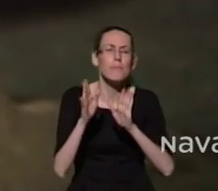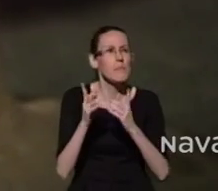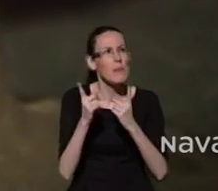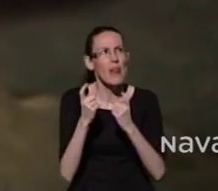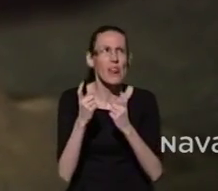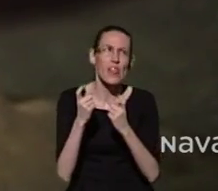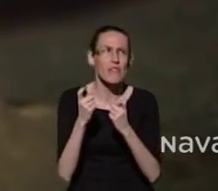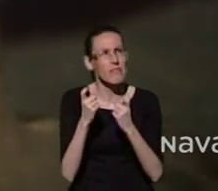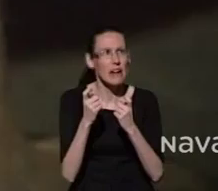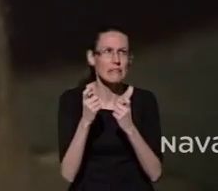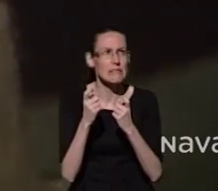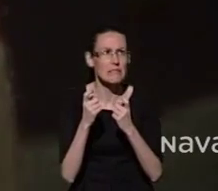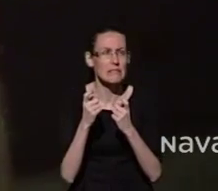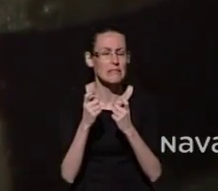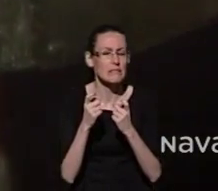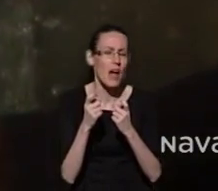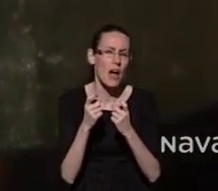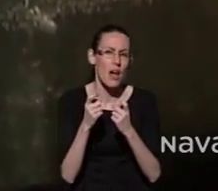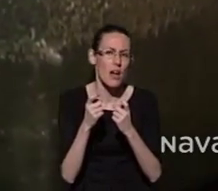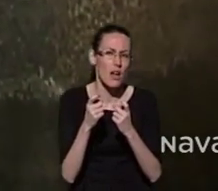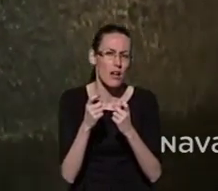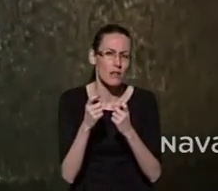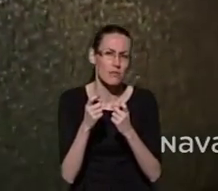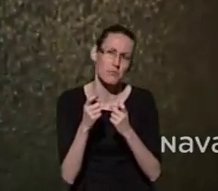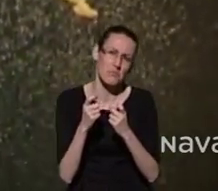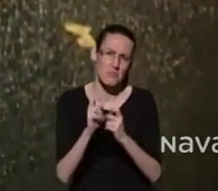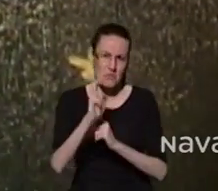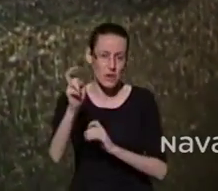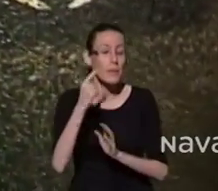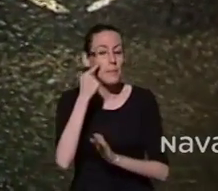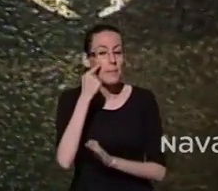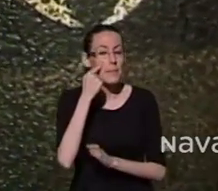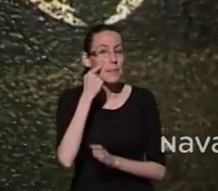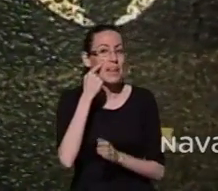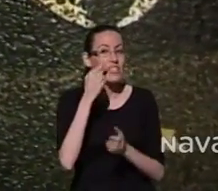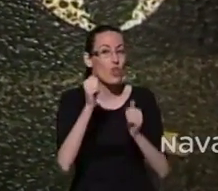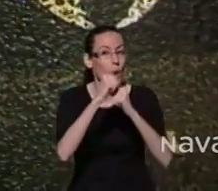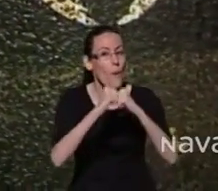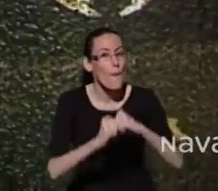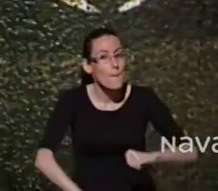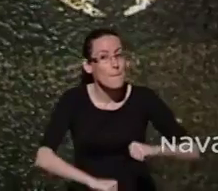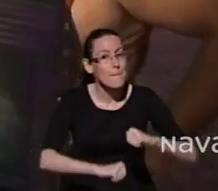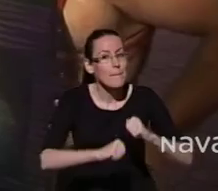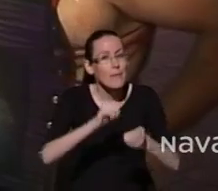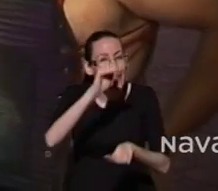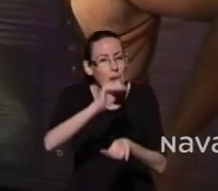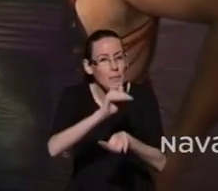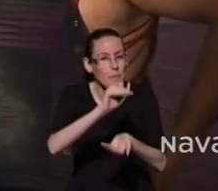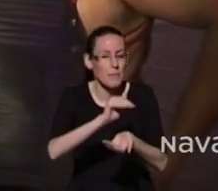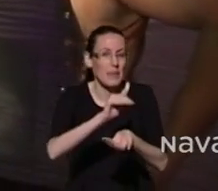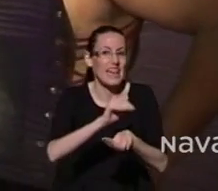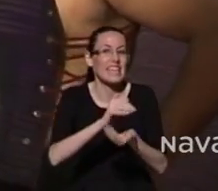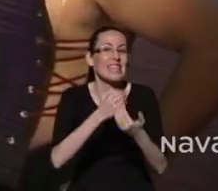70-30. ¿Cuánto pesa, por cierto? 100 kilos, que es piedra pequeña, ya ves que hasta 125, 150 ahí andan. ¿Y cuál es tu